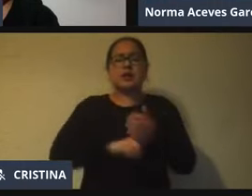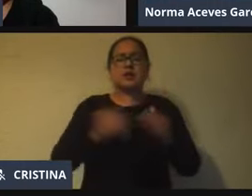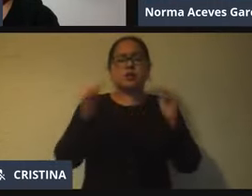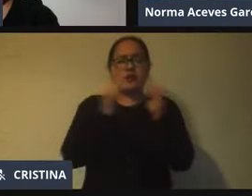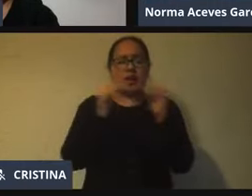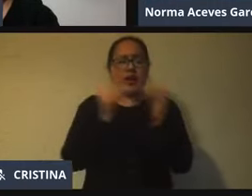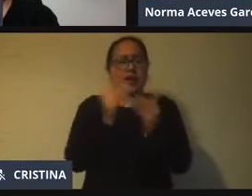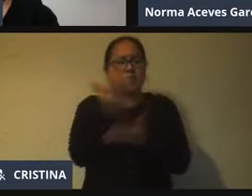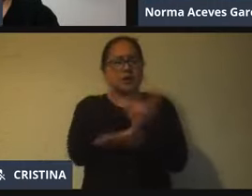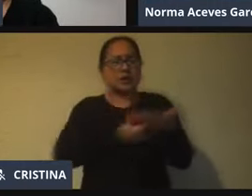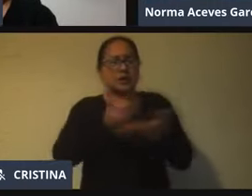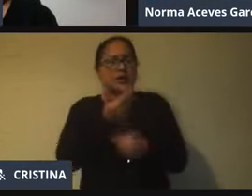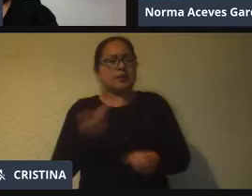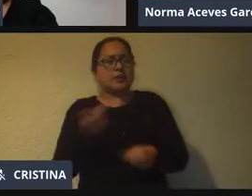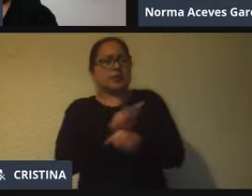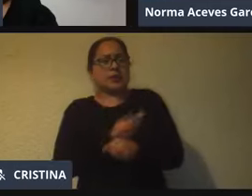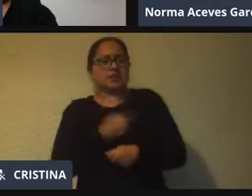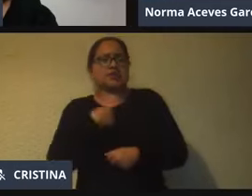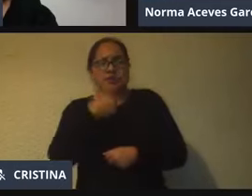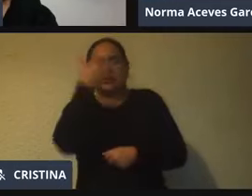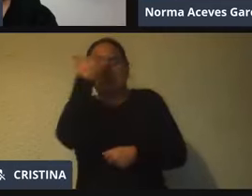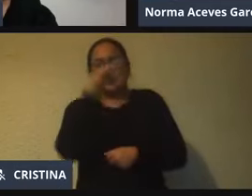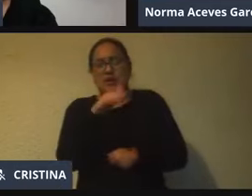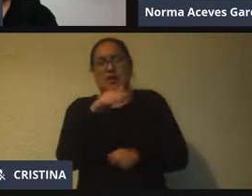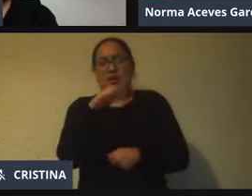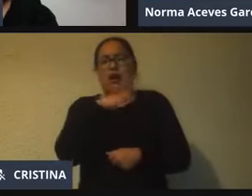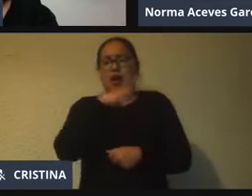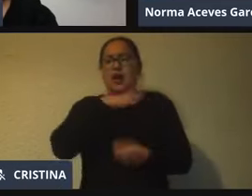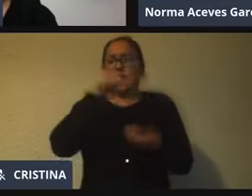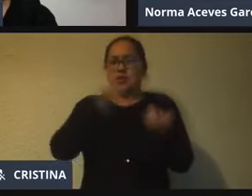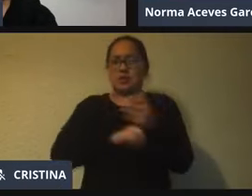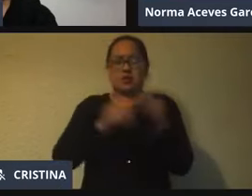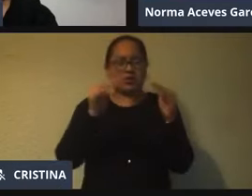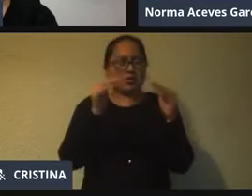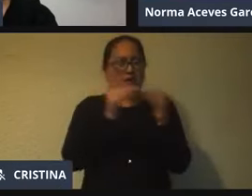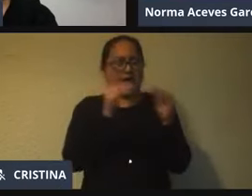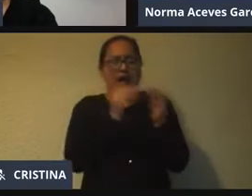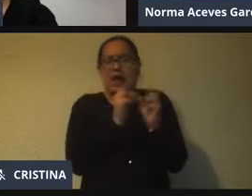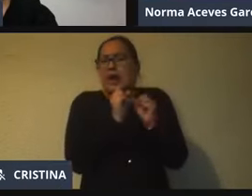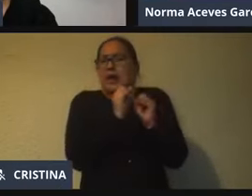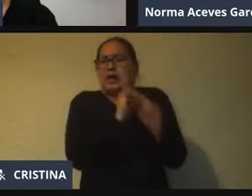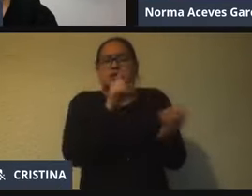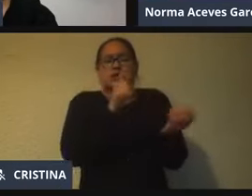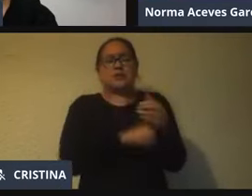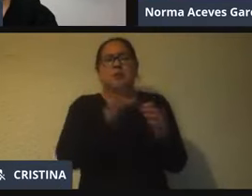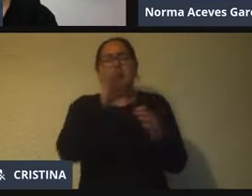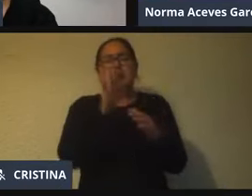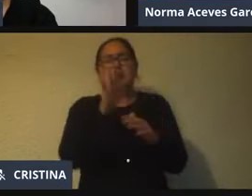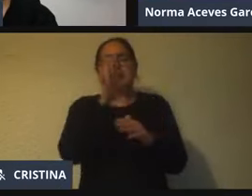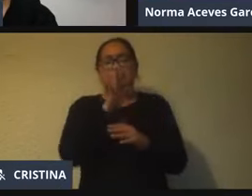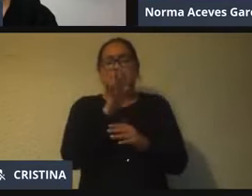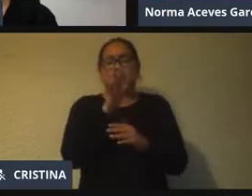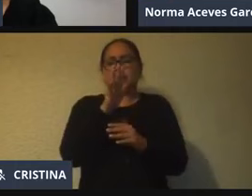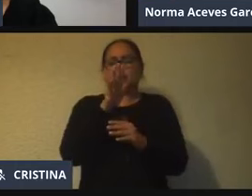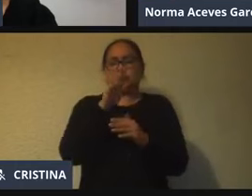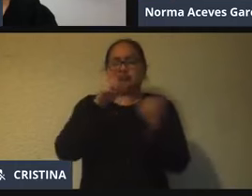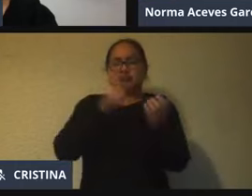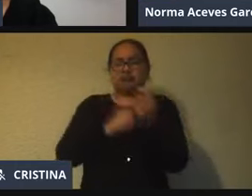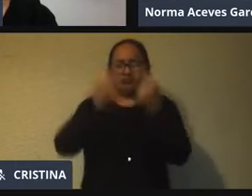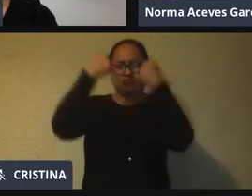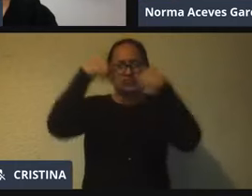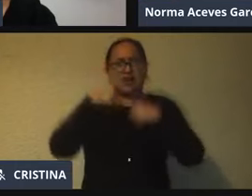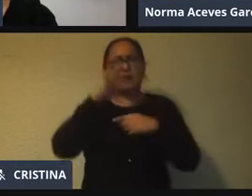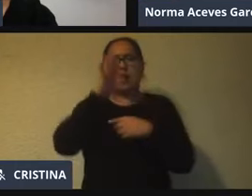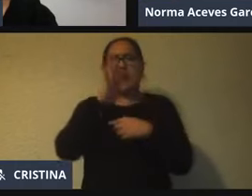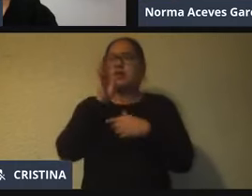verdad, que está en su mundo. Lo he leído muchísimo y lo han comentado muchas mamás y muchos familiares, que creemos que no se dan